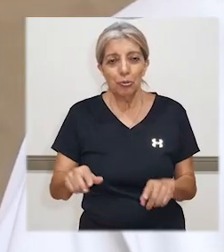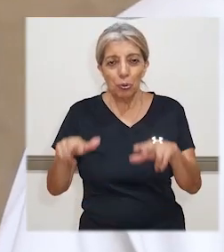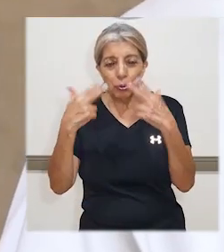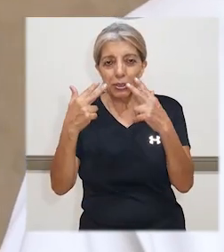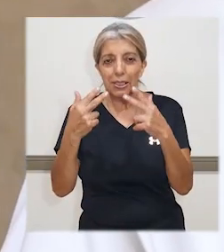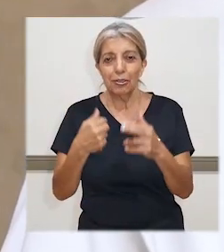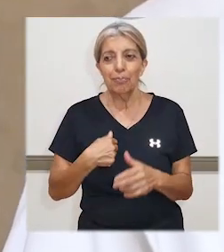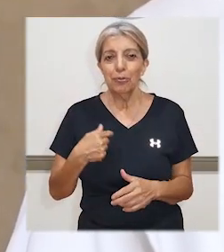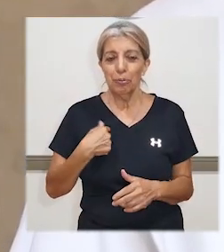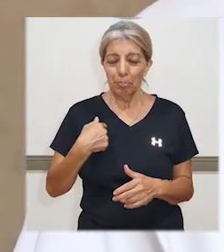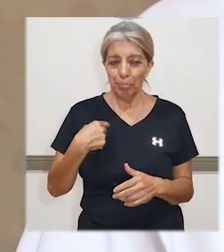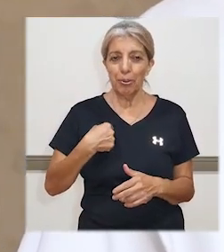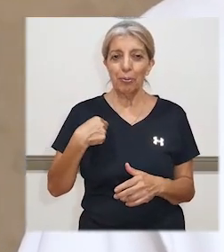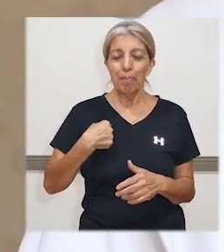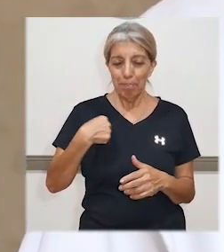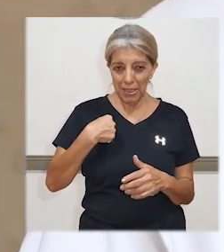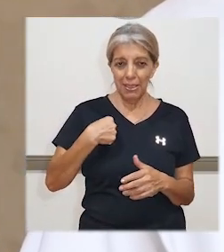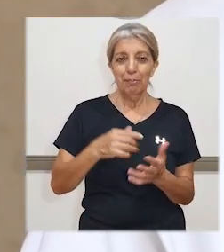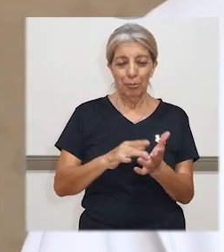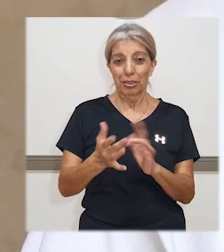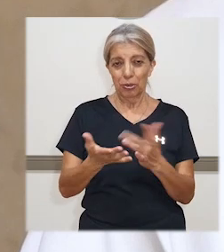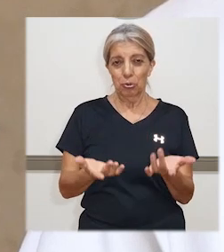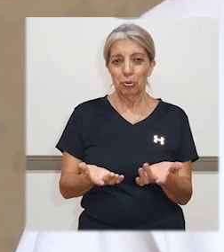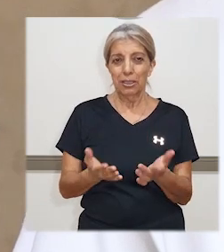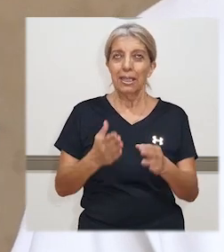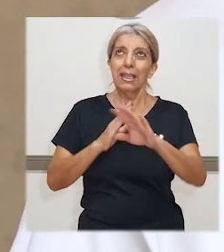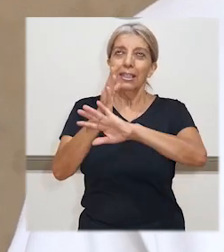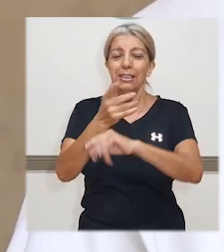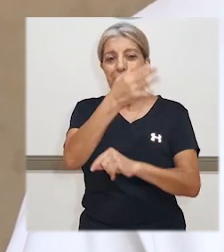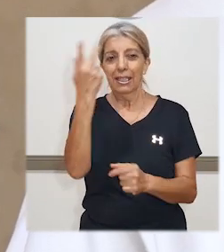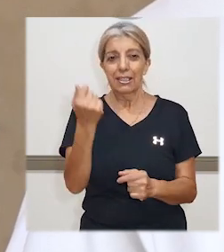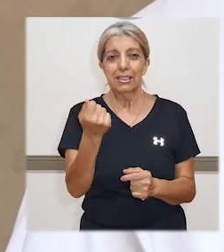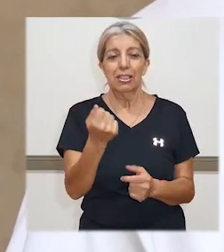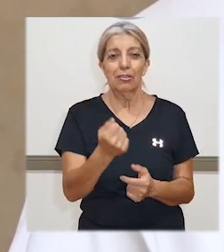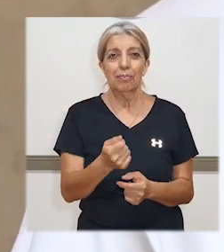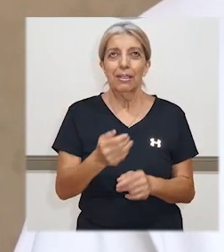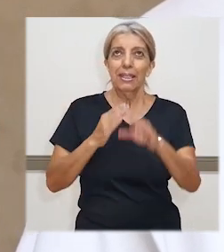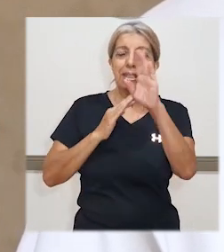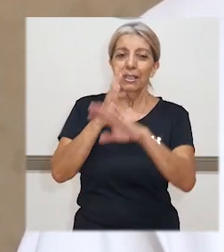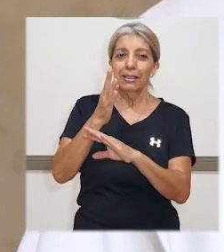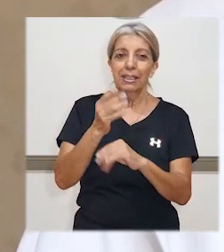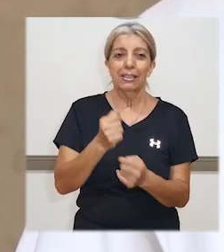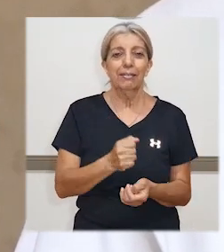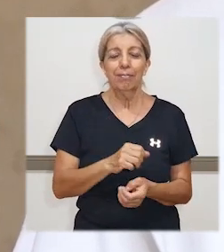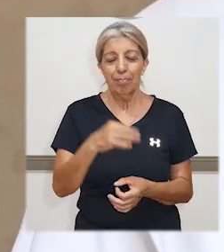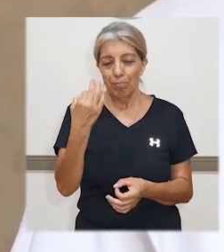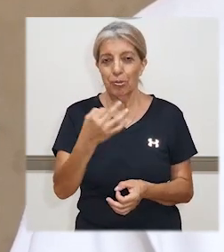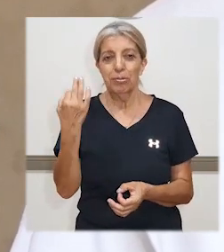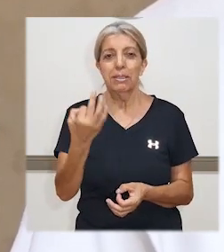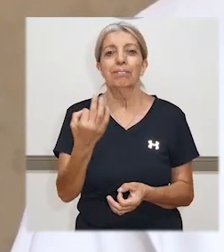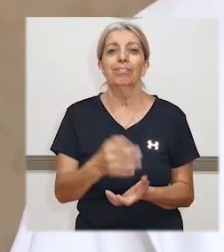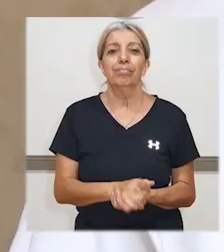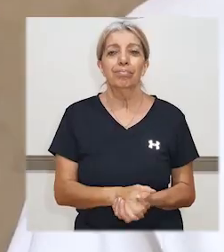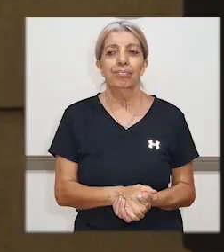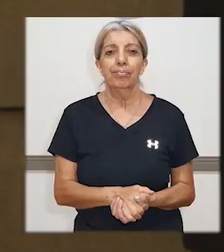la puerta. El que entra por mí se salvará. Podrá entrar y salir, y encontrará su